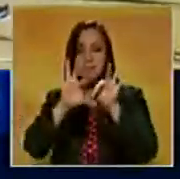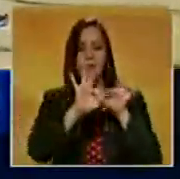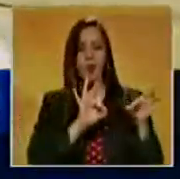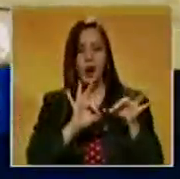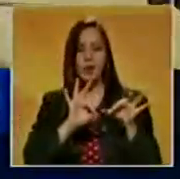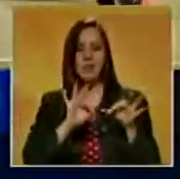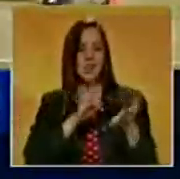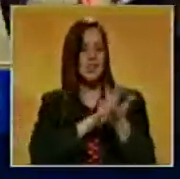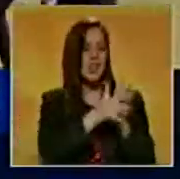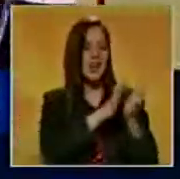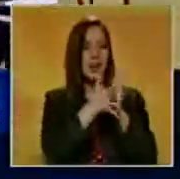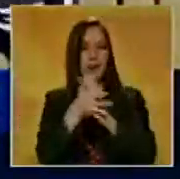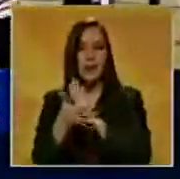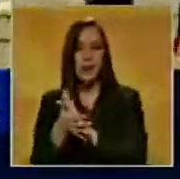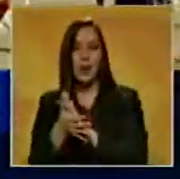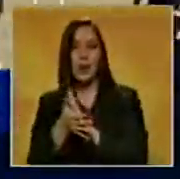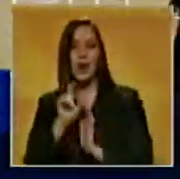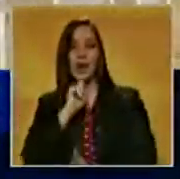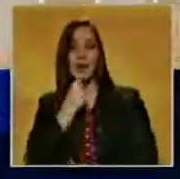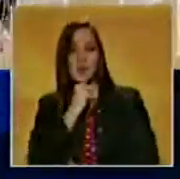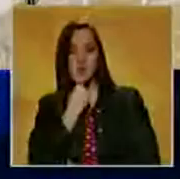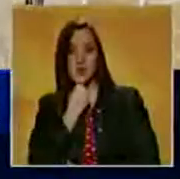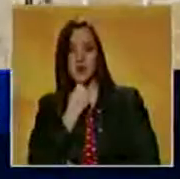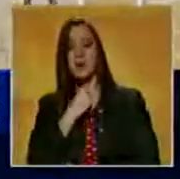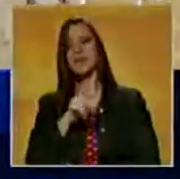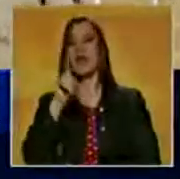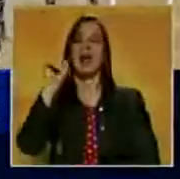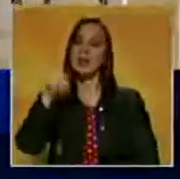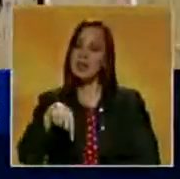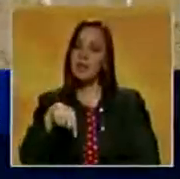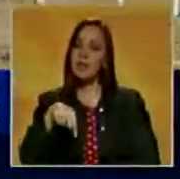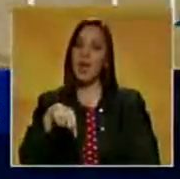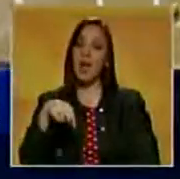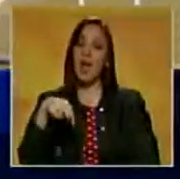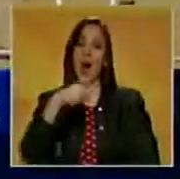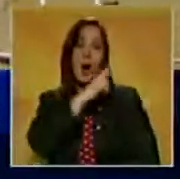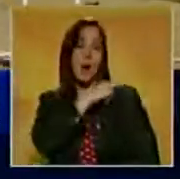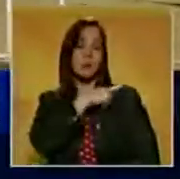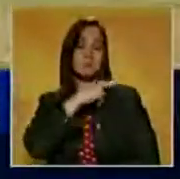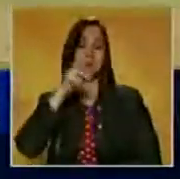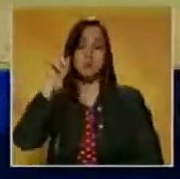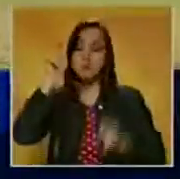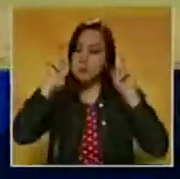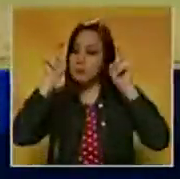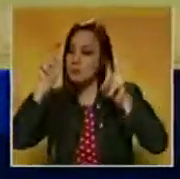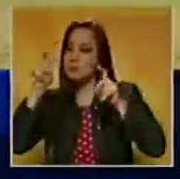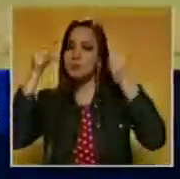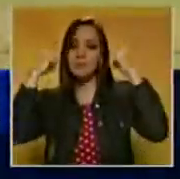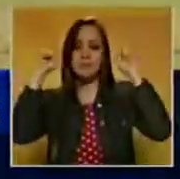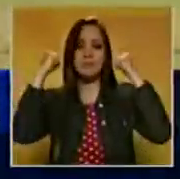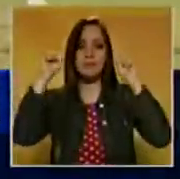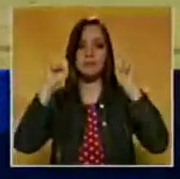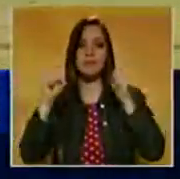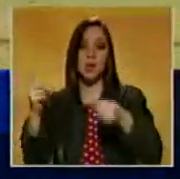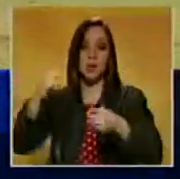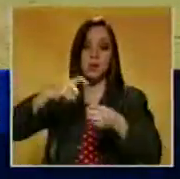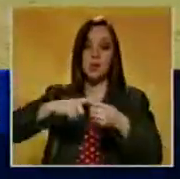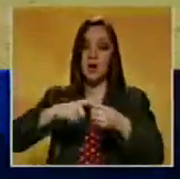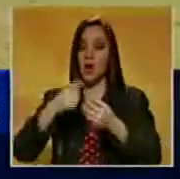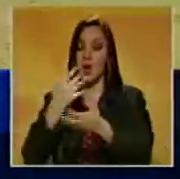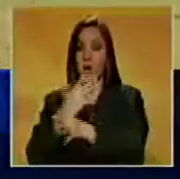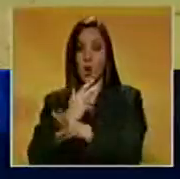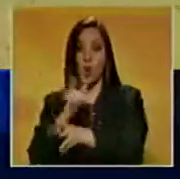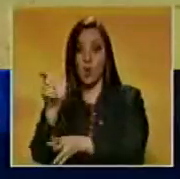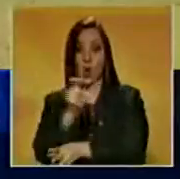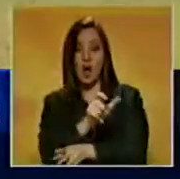ante Paraguay el próximo jueves. Este lunes, Noel San Vicente dirigió el primer entrenamiento de la selección nacional, que incluyó a los jugadores que actúan en